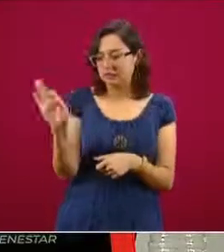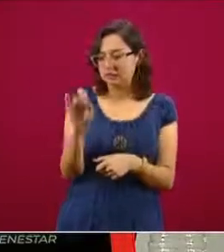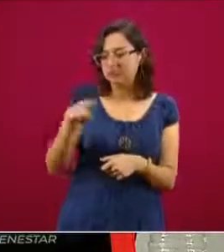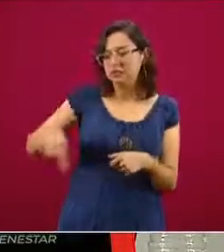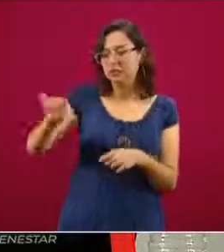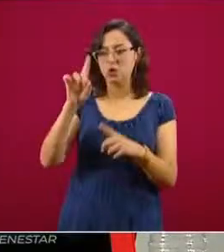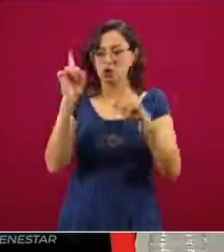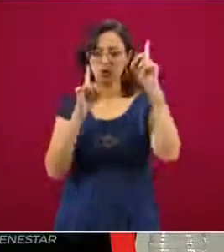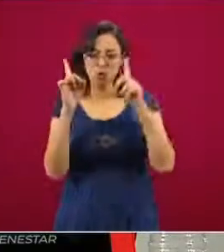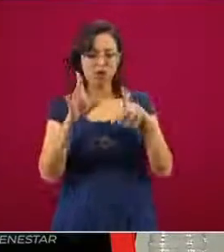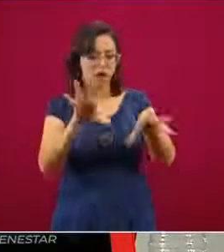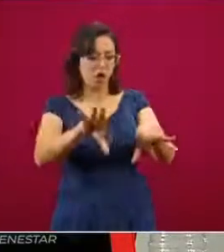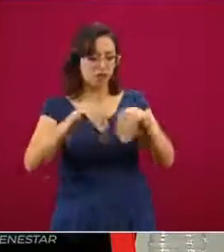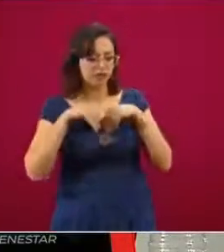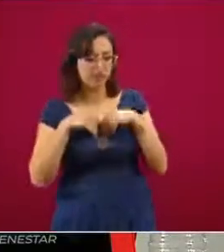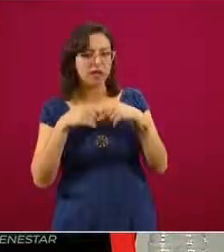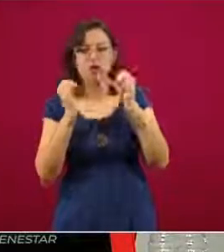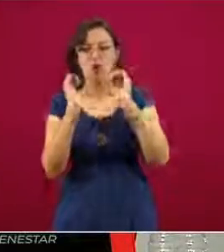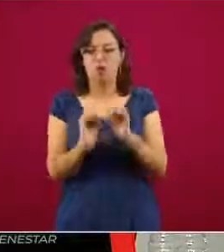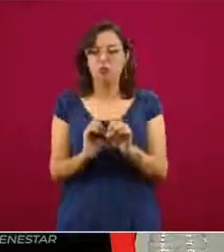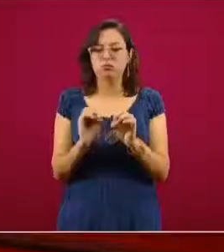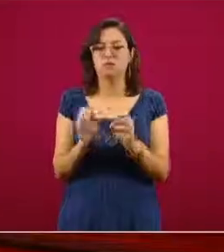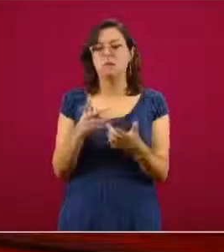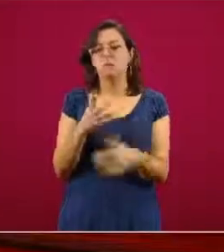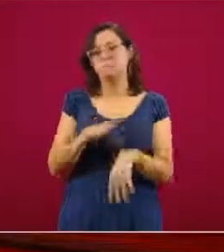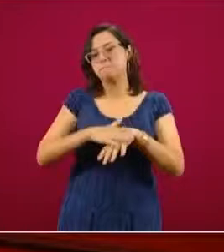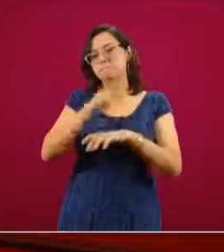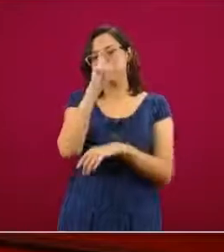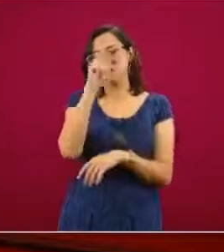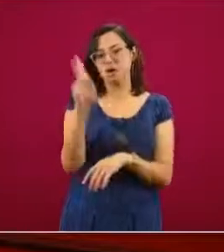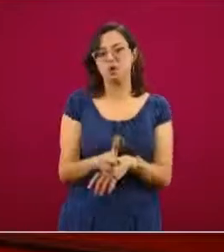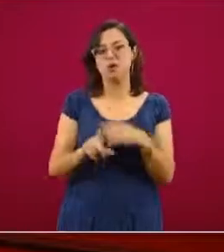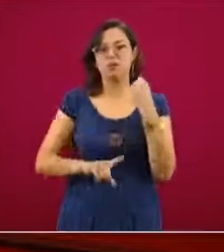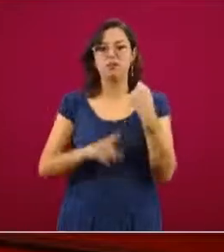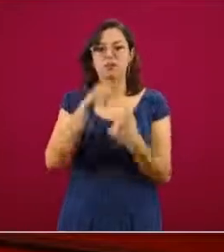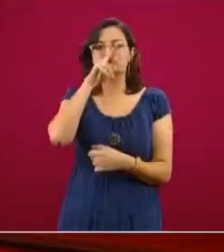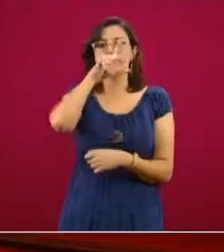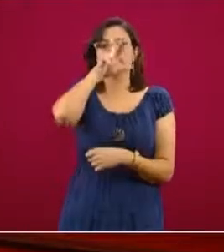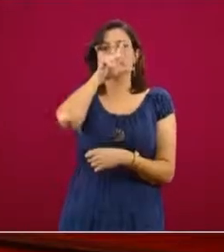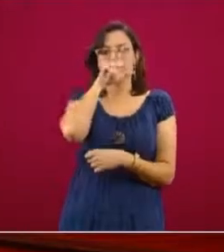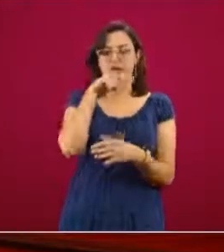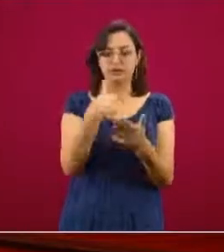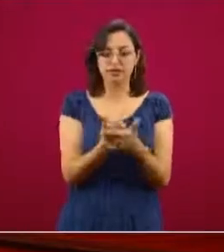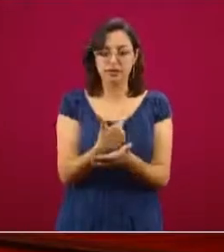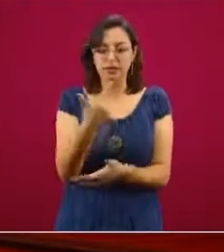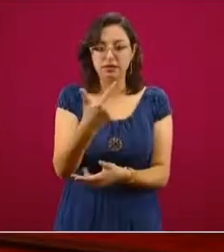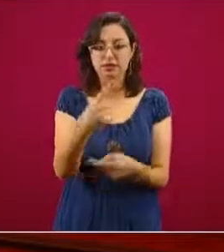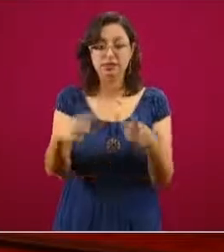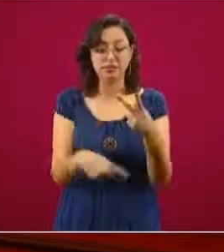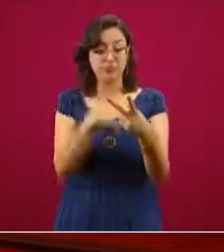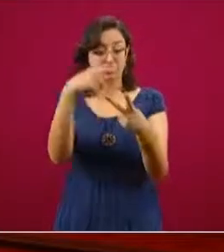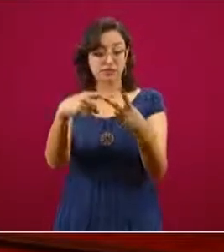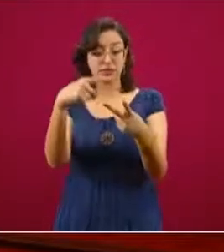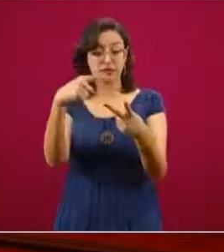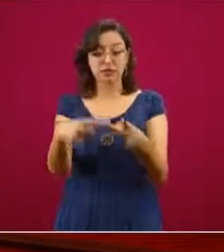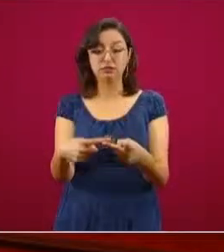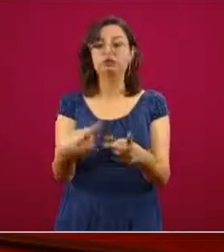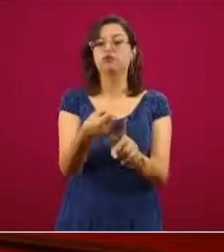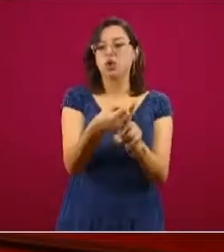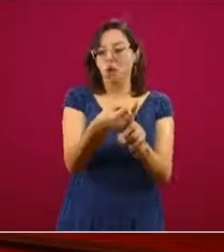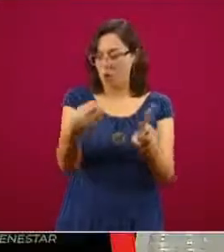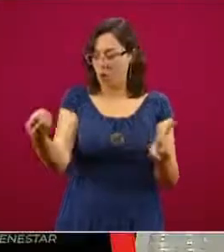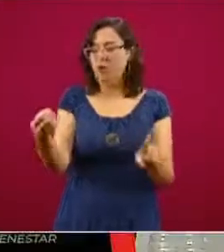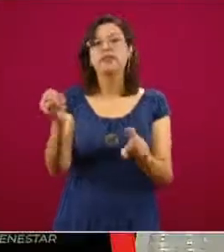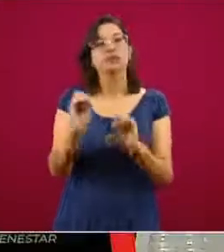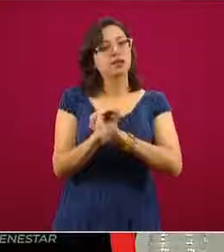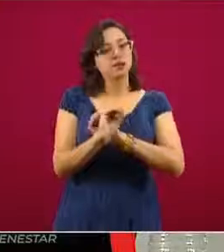estar contagiado y que tiene todavía con mayor preocupación la posibilidad de ponerse grave. La otra es que sea ordenado, desde